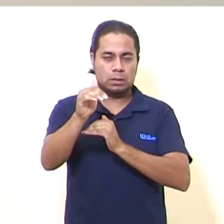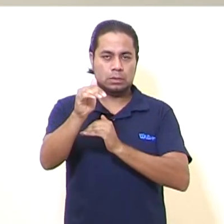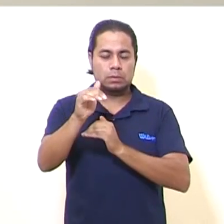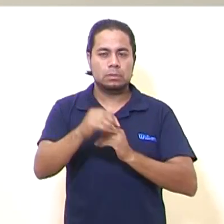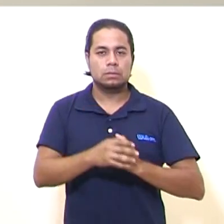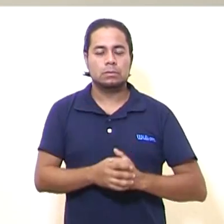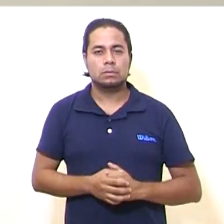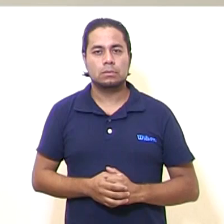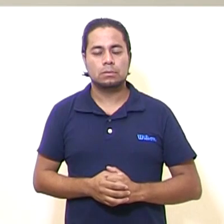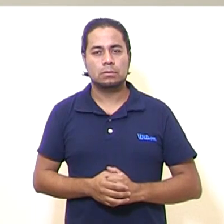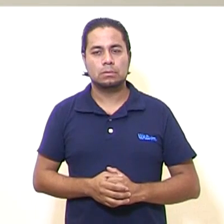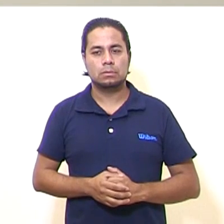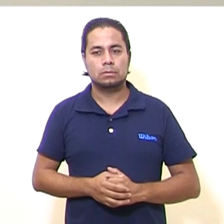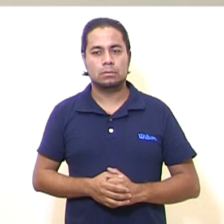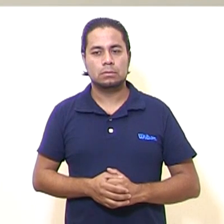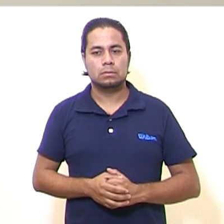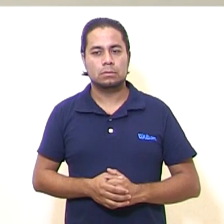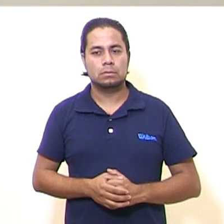siempre van a ser